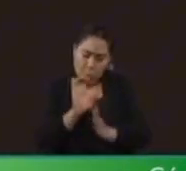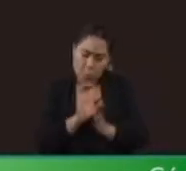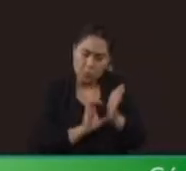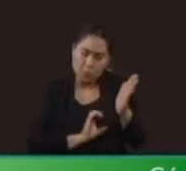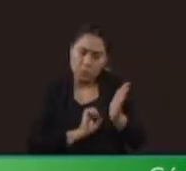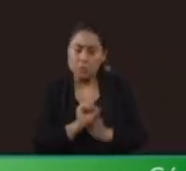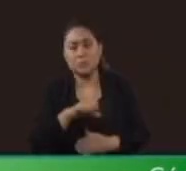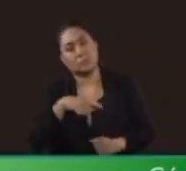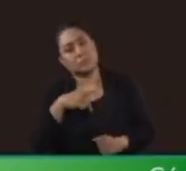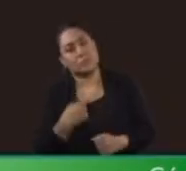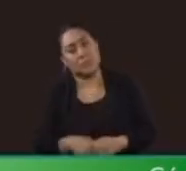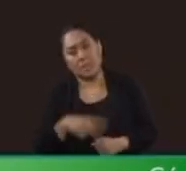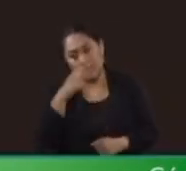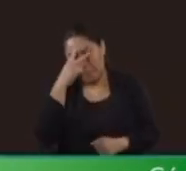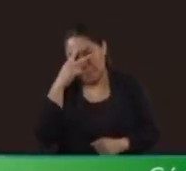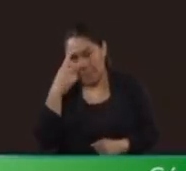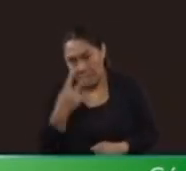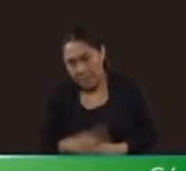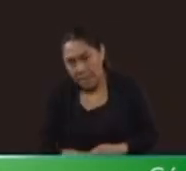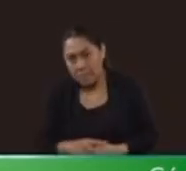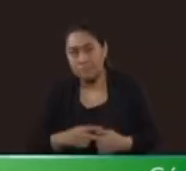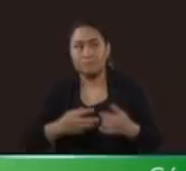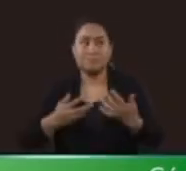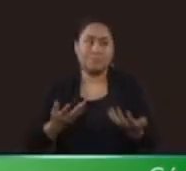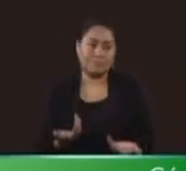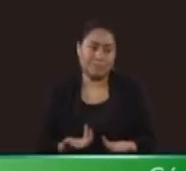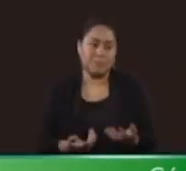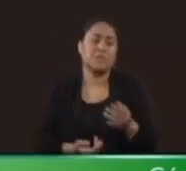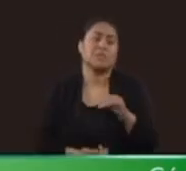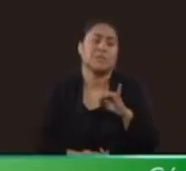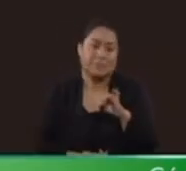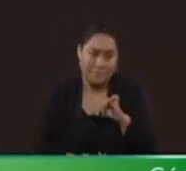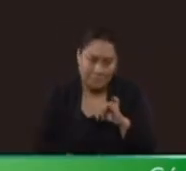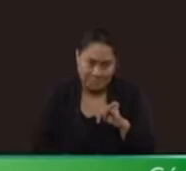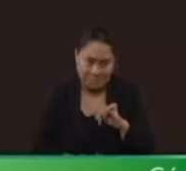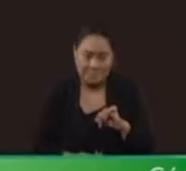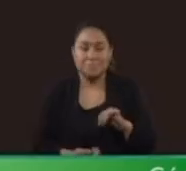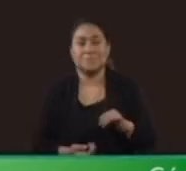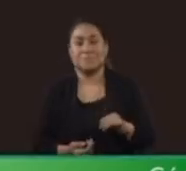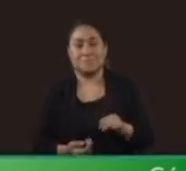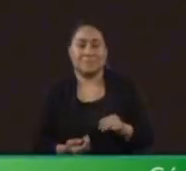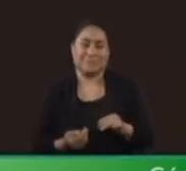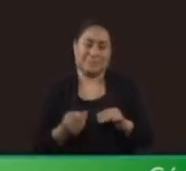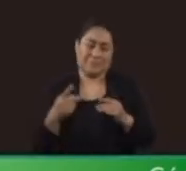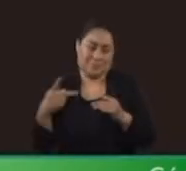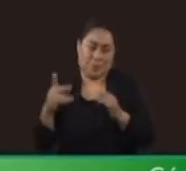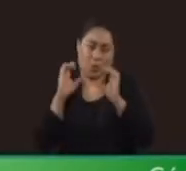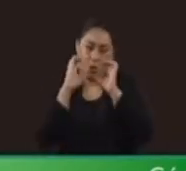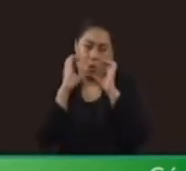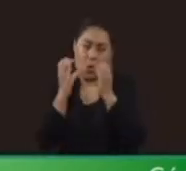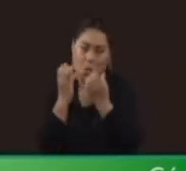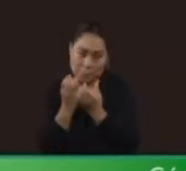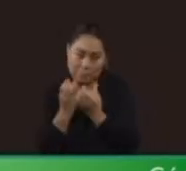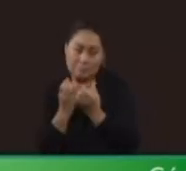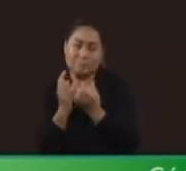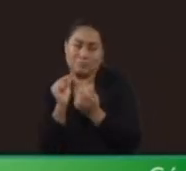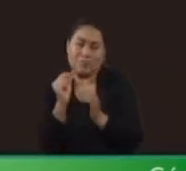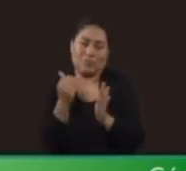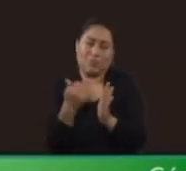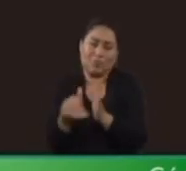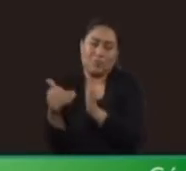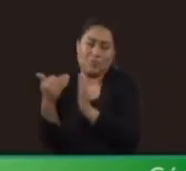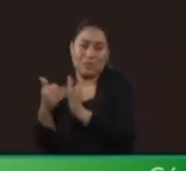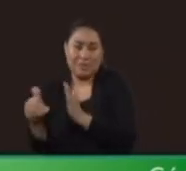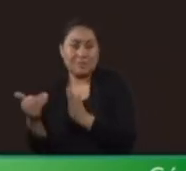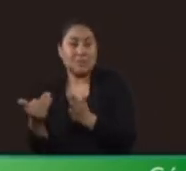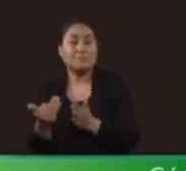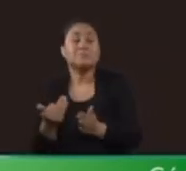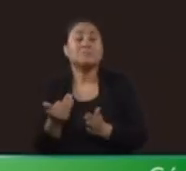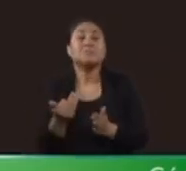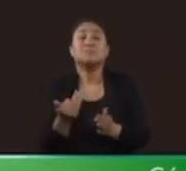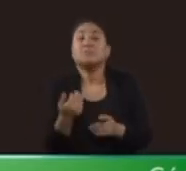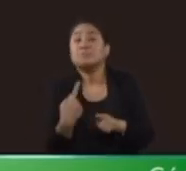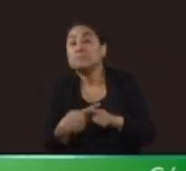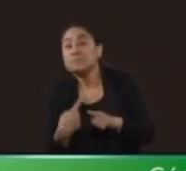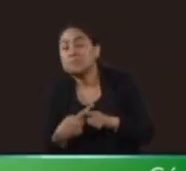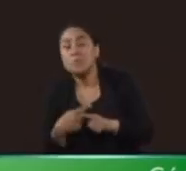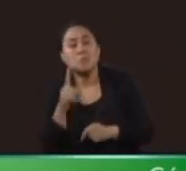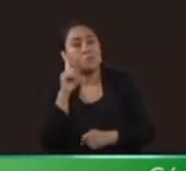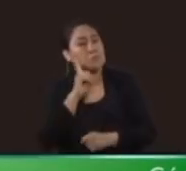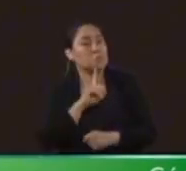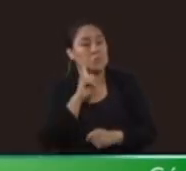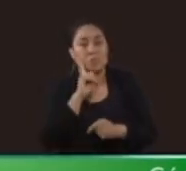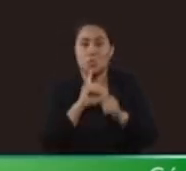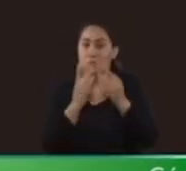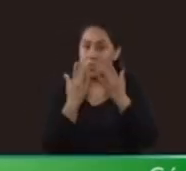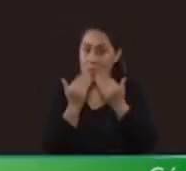mexicano desde luego que hubo ausencias en ese Congreso Constituyente no hubo mujeres tampoco